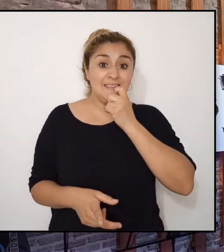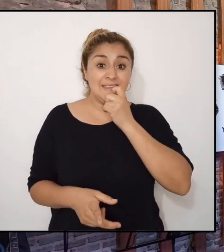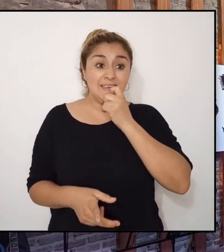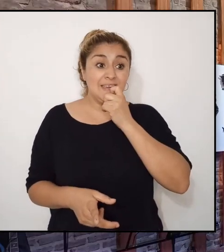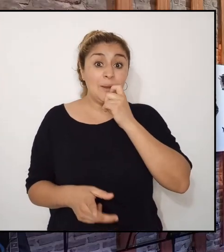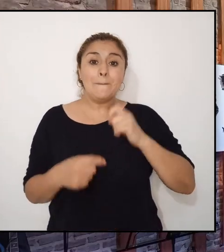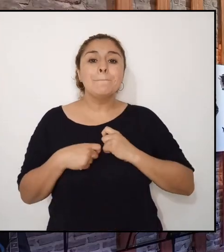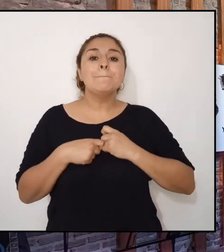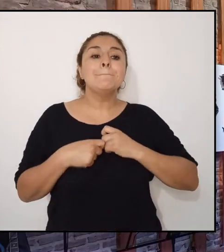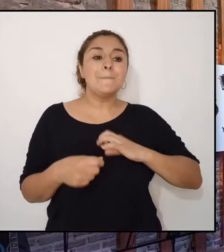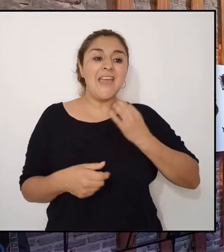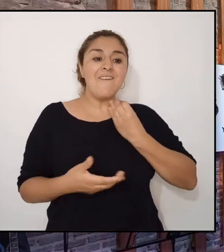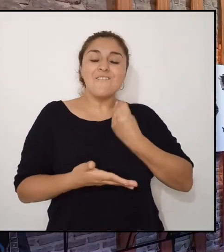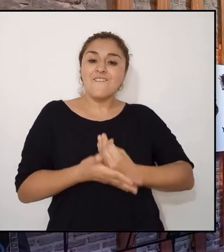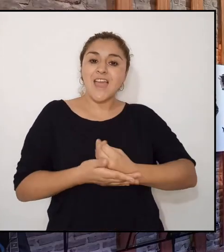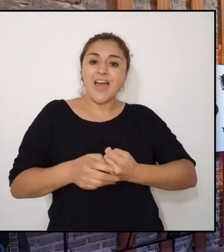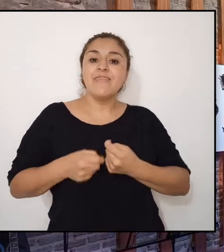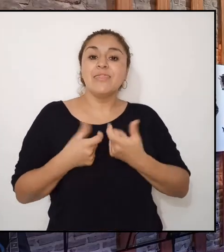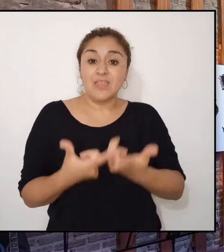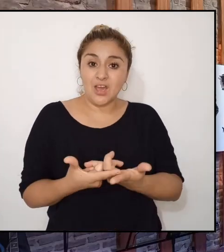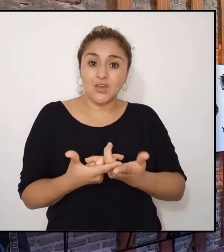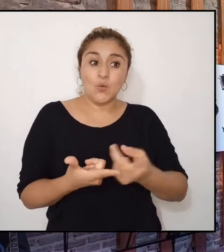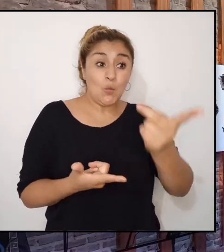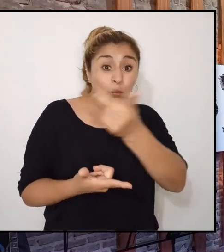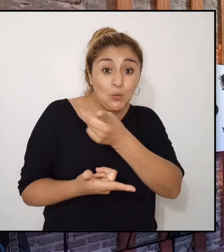Él es el pan de vida. También dice la Biblia,